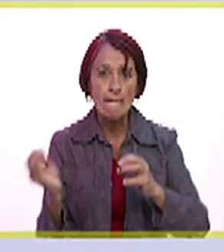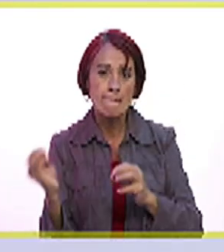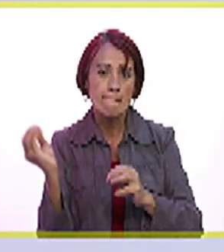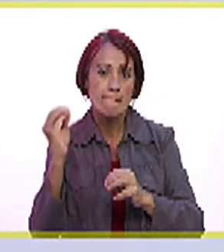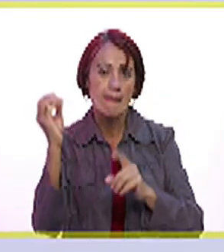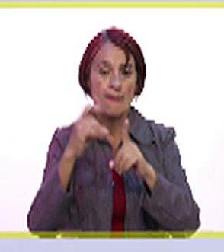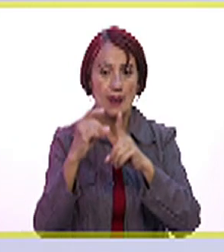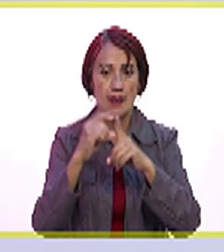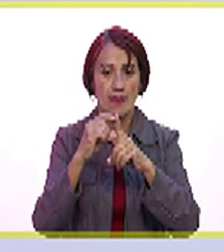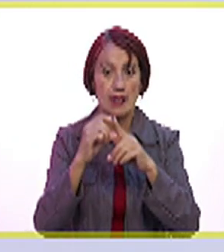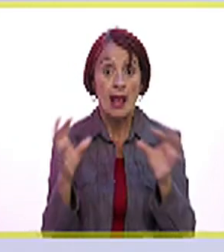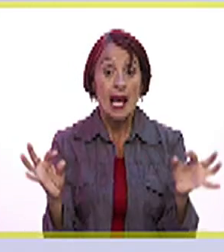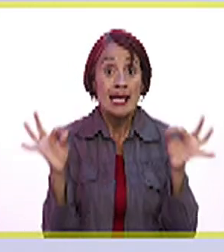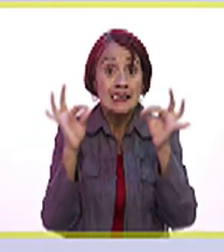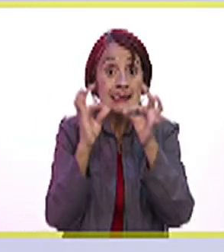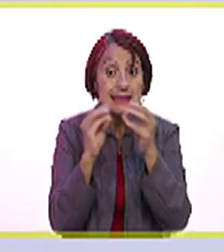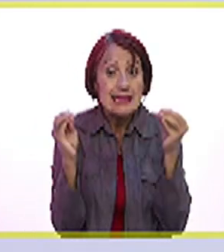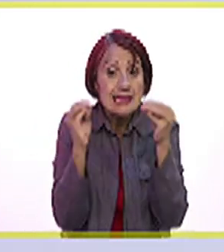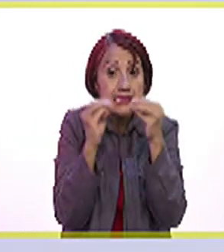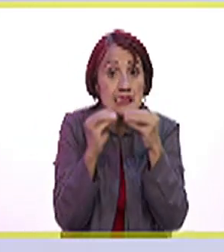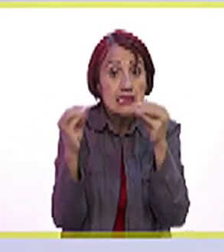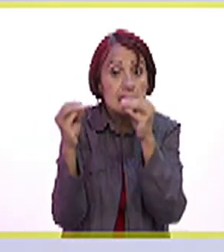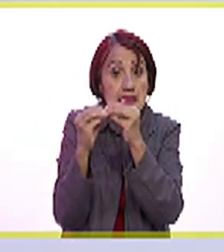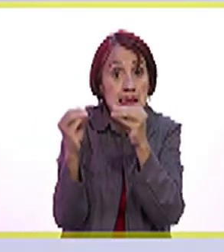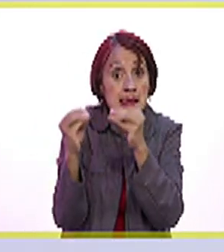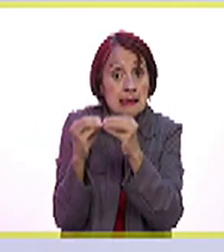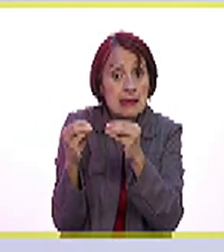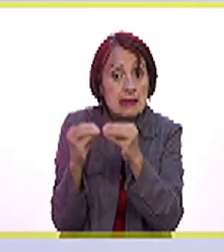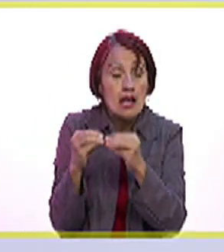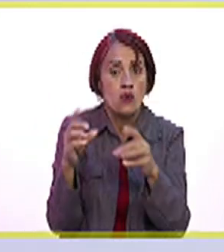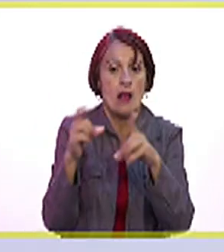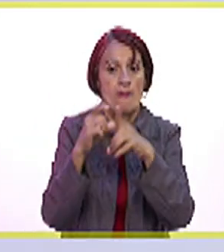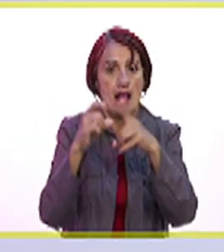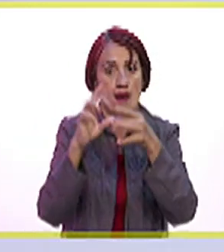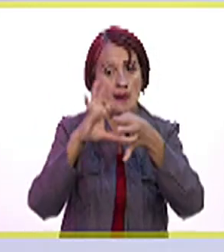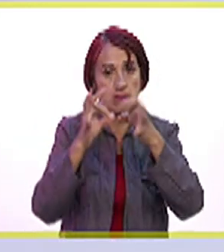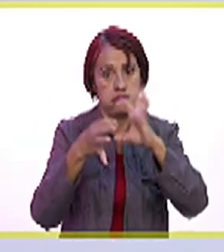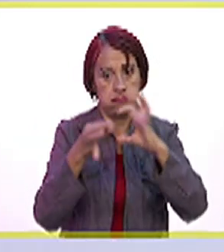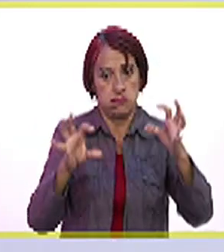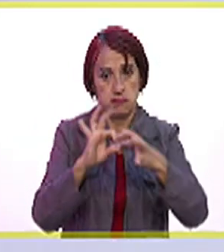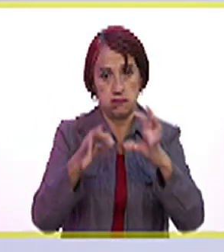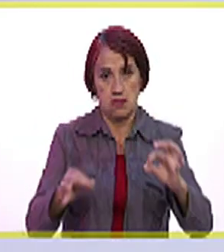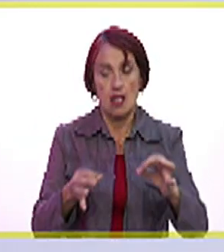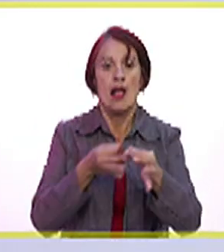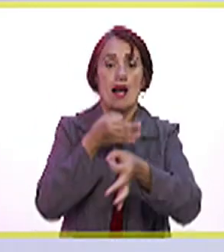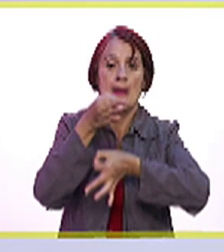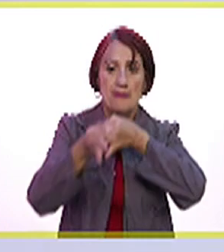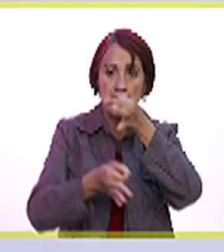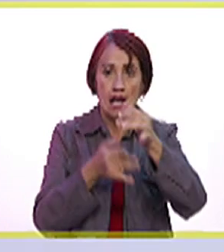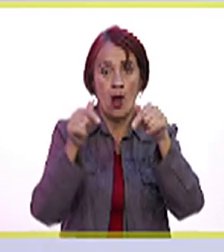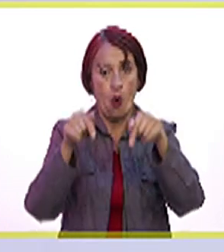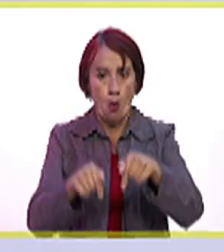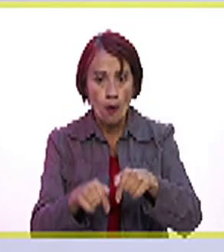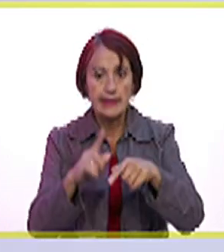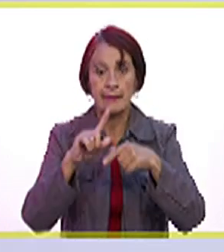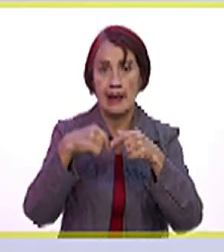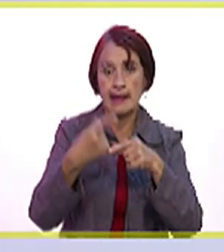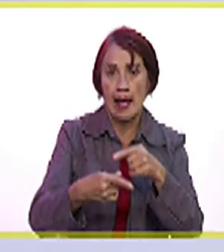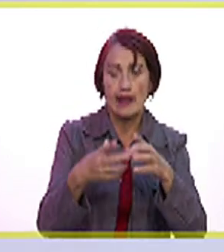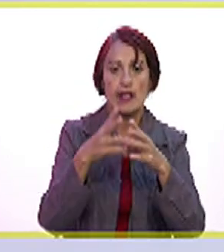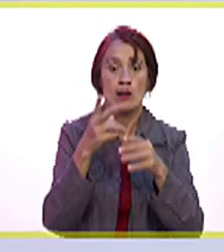Recuerden socializar todo porque todo es una cadena. No es que yo les voy a explicar algo ahorita y luego no lo vamos a ver